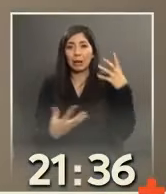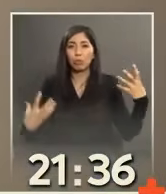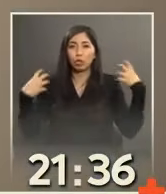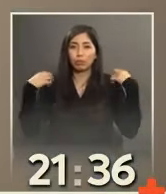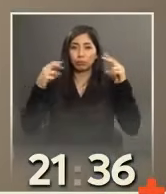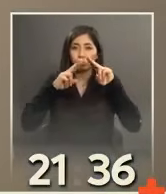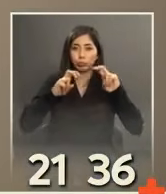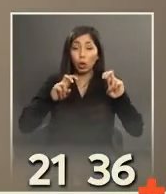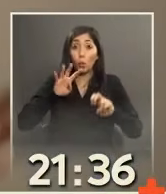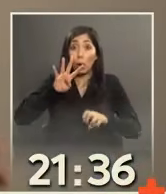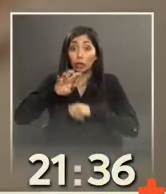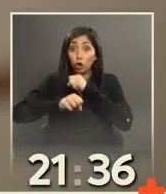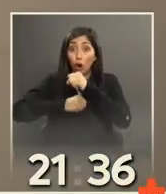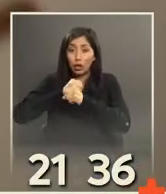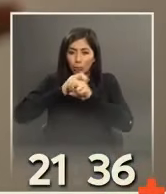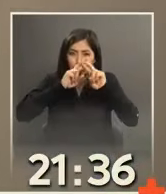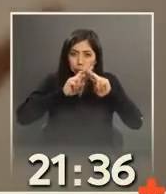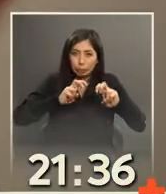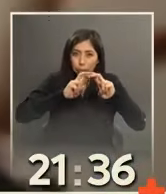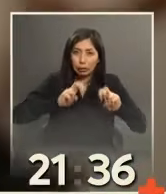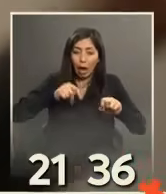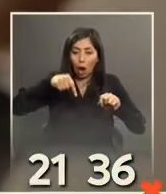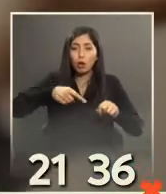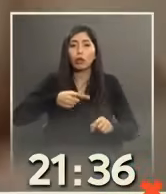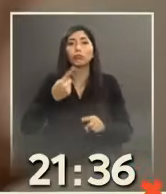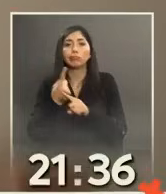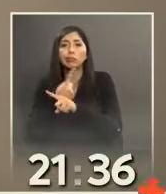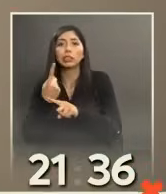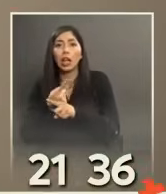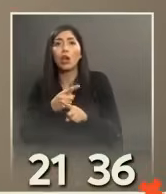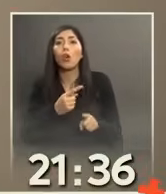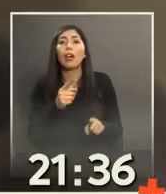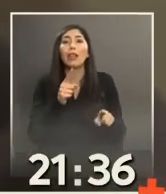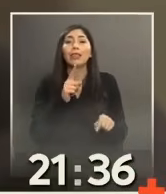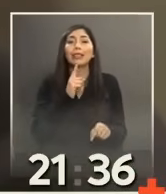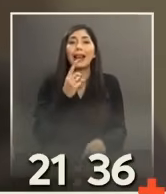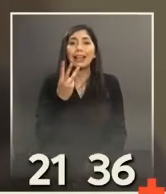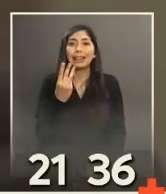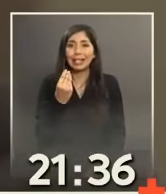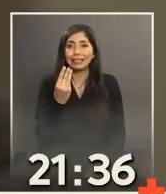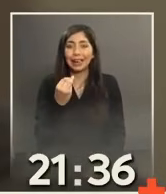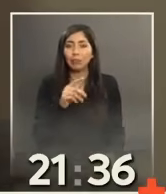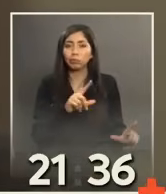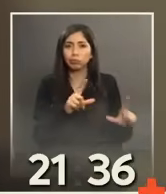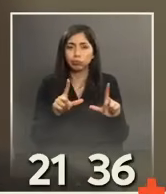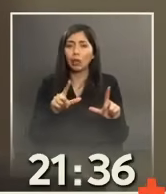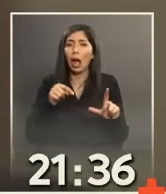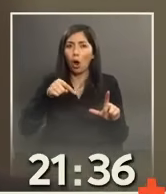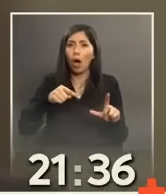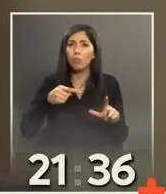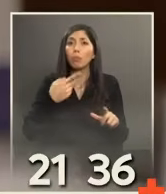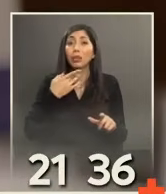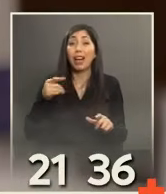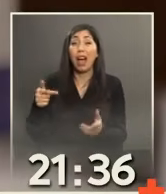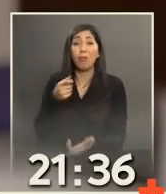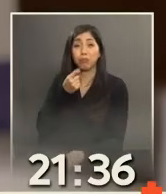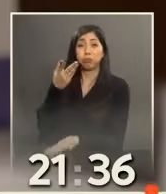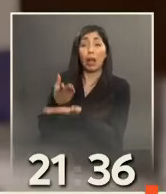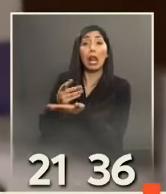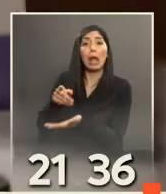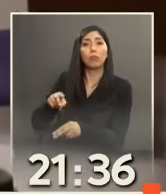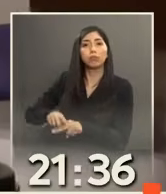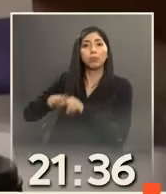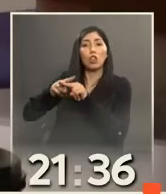4 años, habla en exclusiva con Tele13 a pocos días de haber acusado al exalcalde de acumular 263 millones